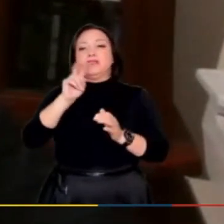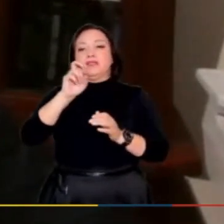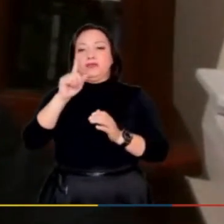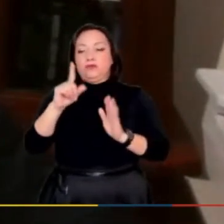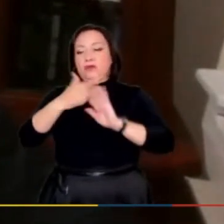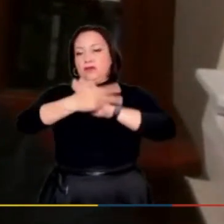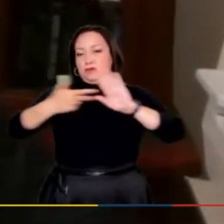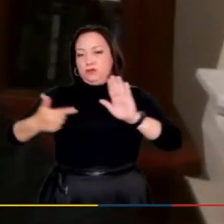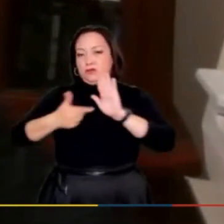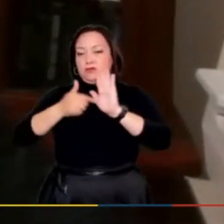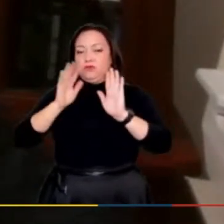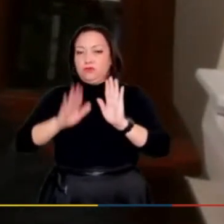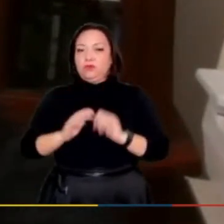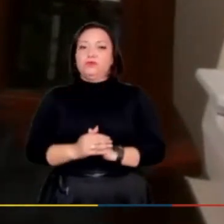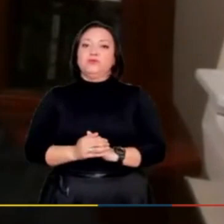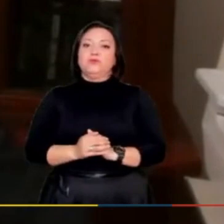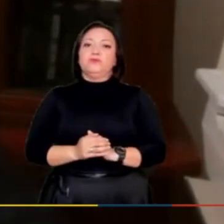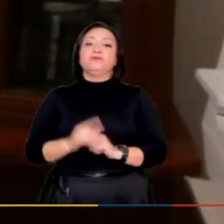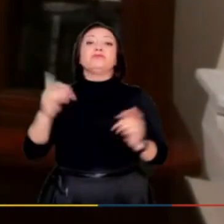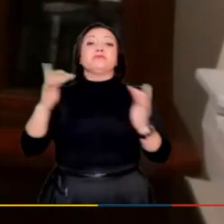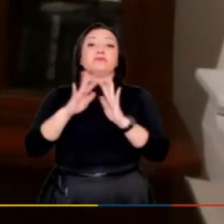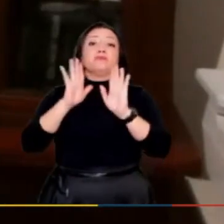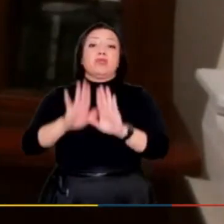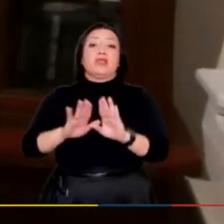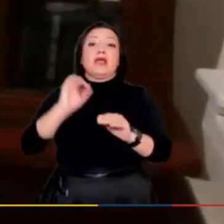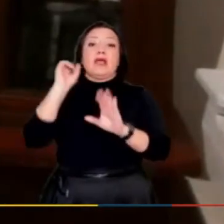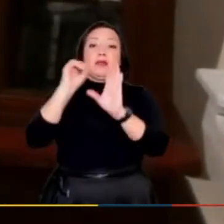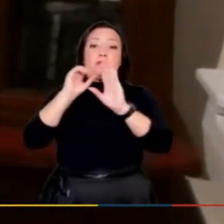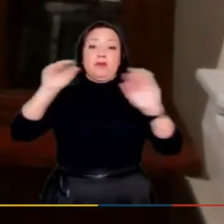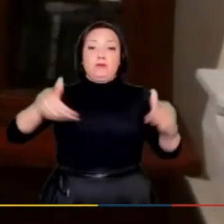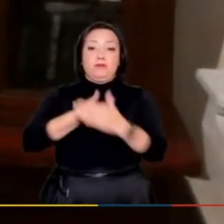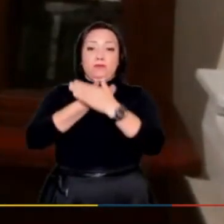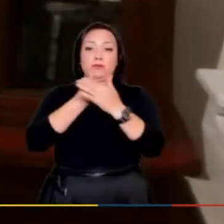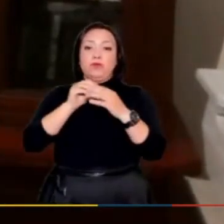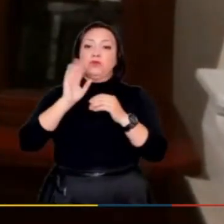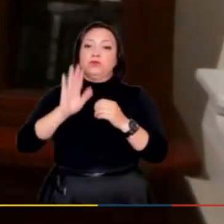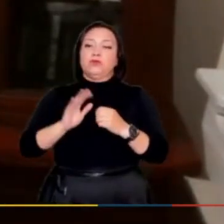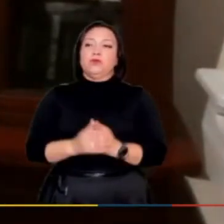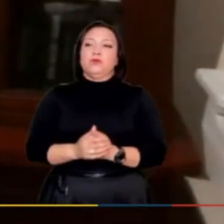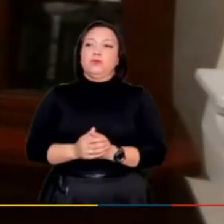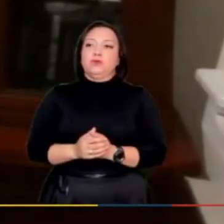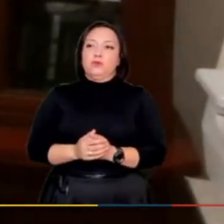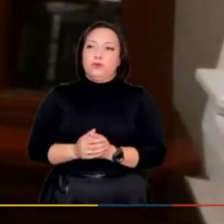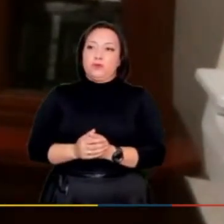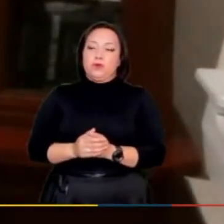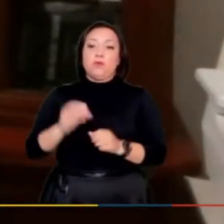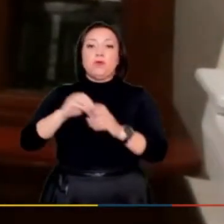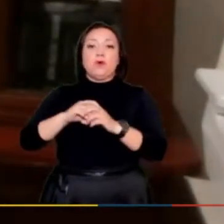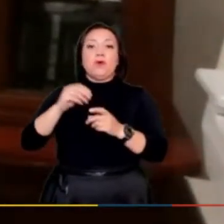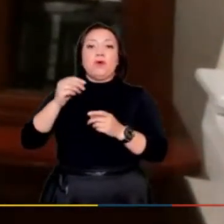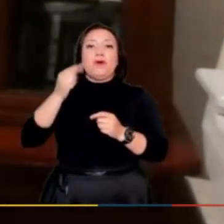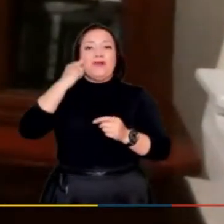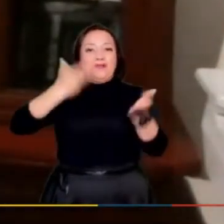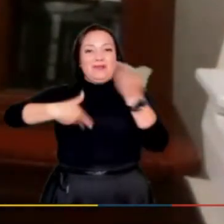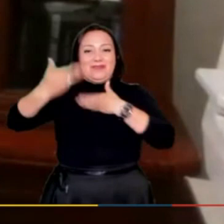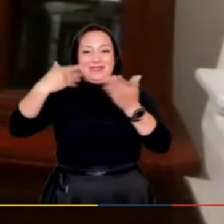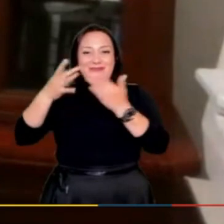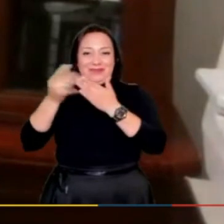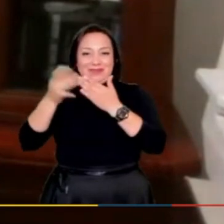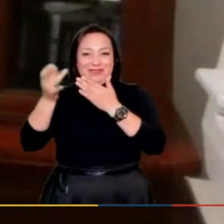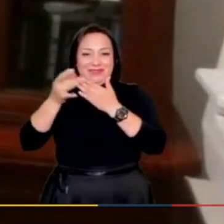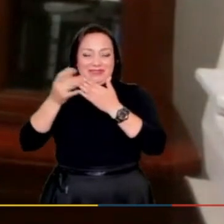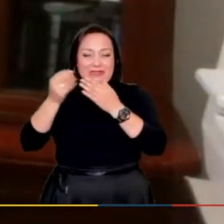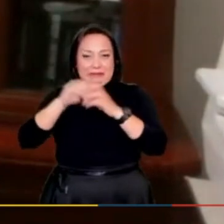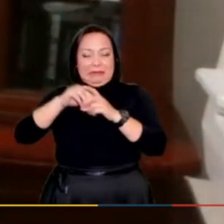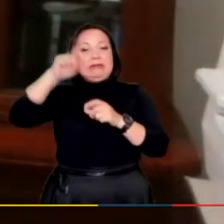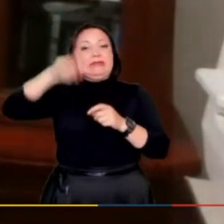Constitución Política, que le confiere al Banco de la República la regulación de los cambios internacionales que debe